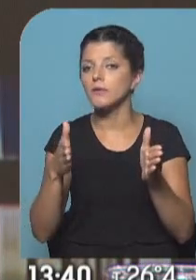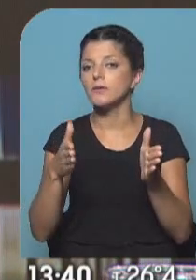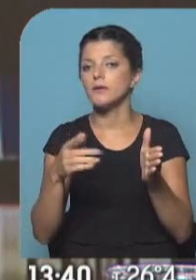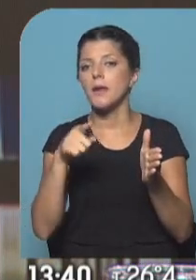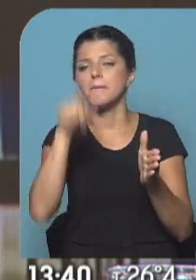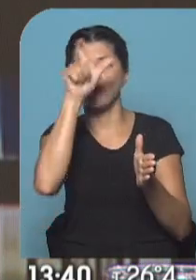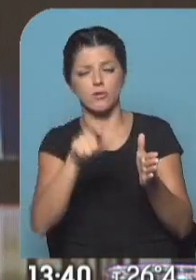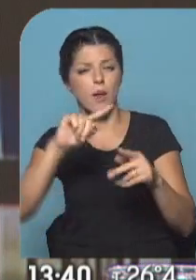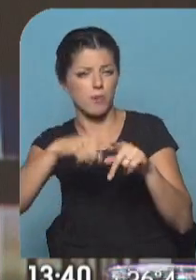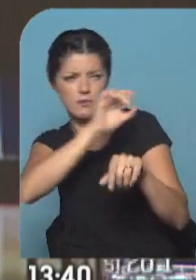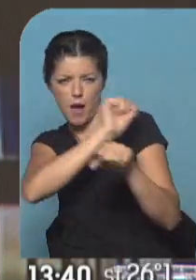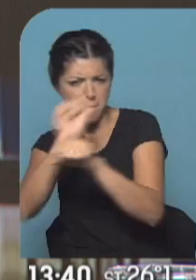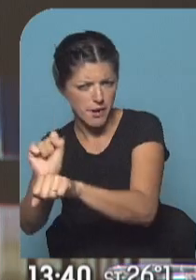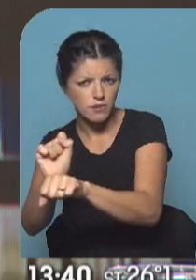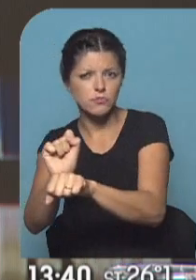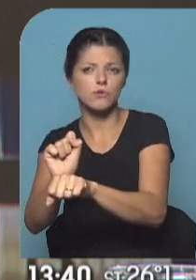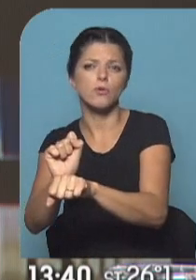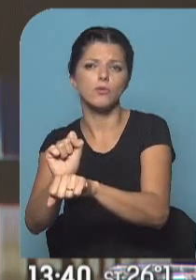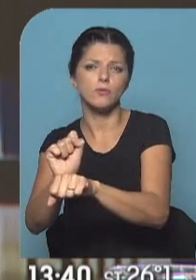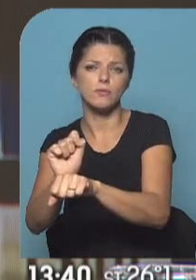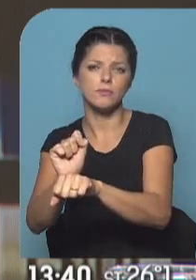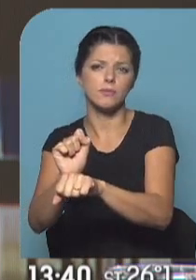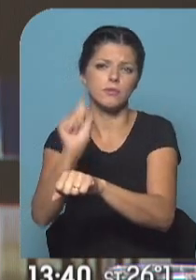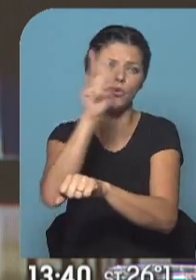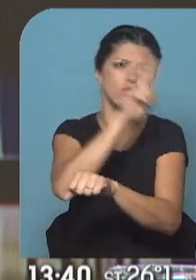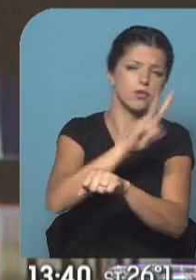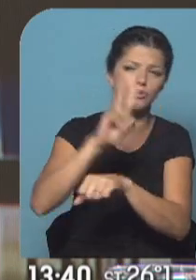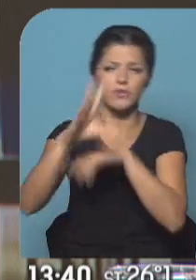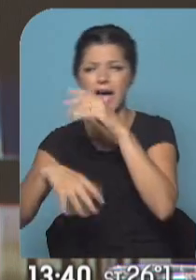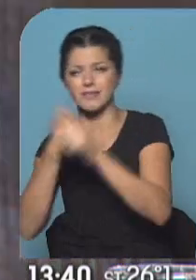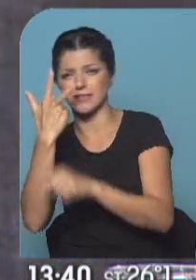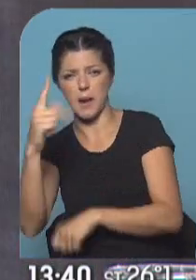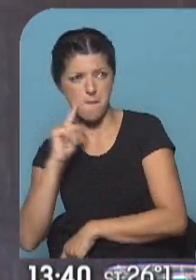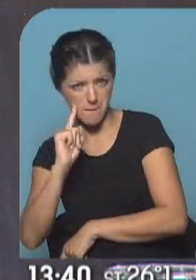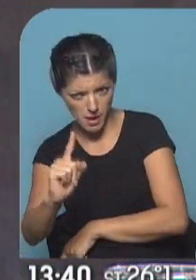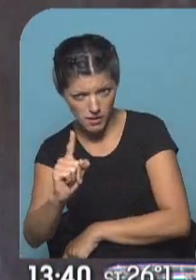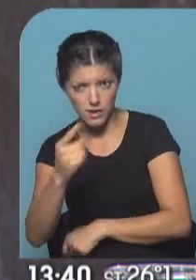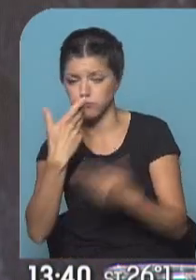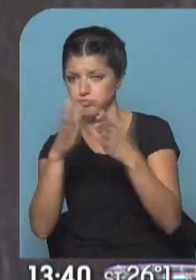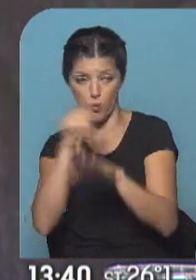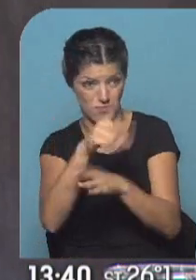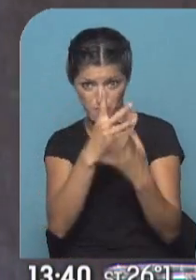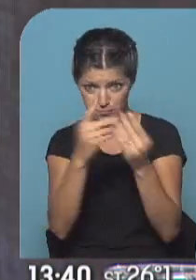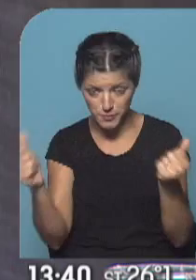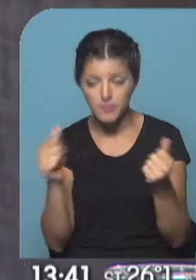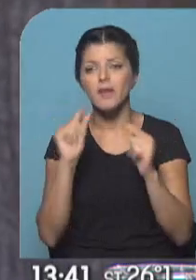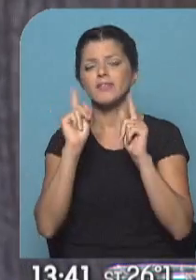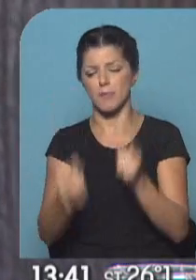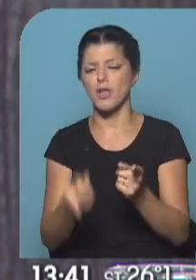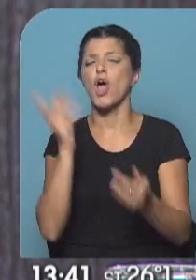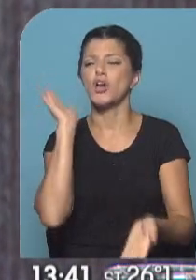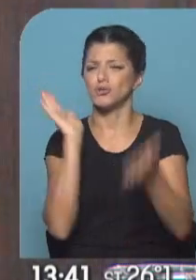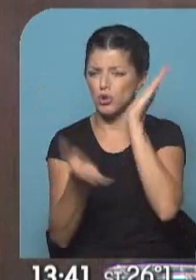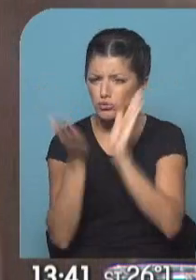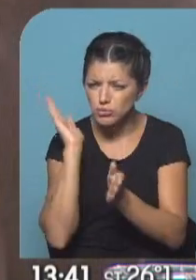presos políticos, en 200, entre 3.000 liberados cuando salió del poder, se habla de torturas, muertes